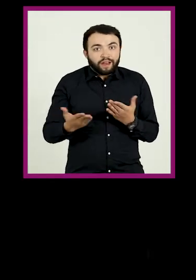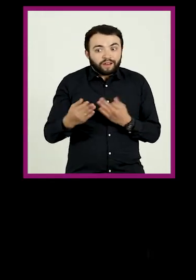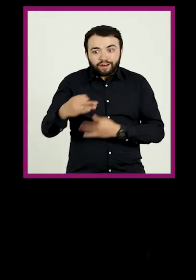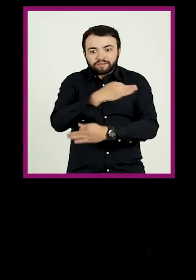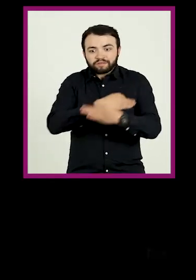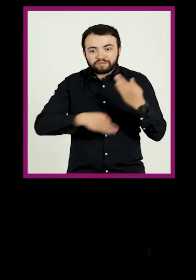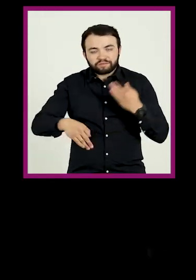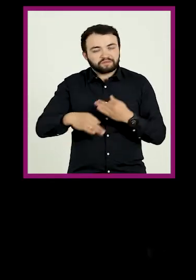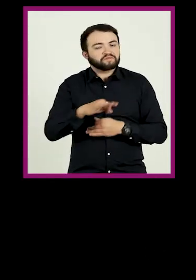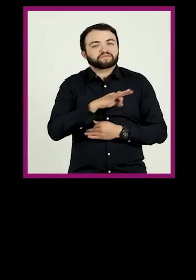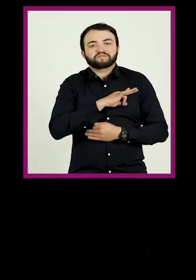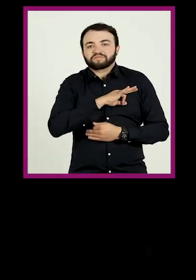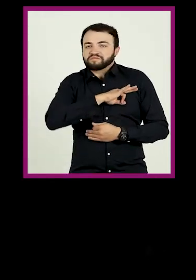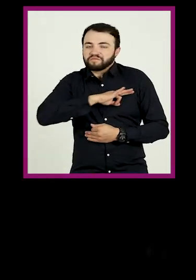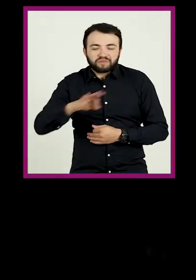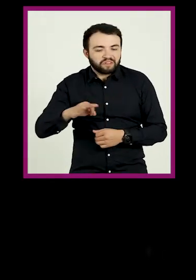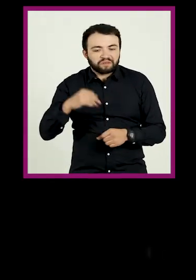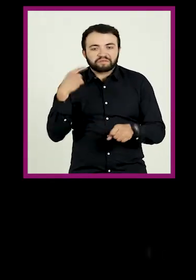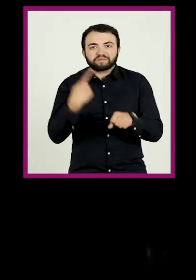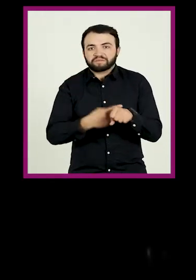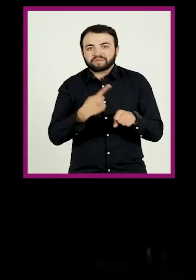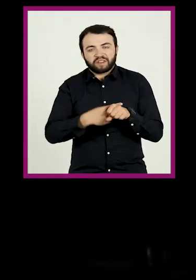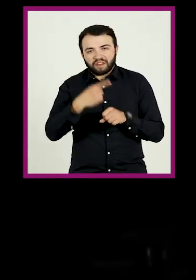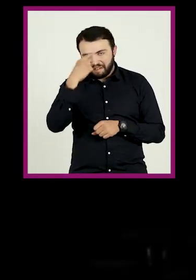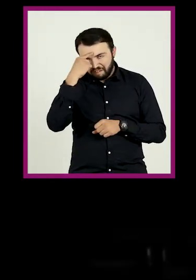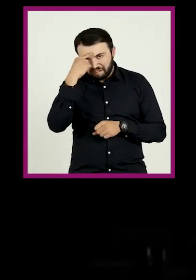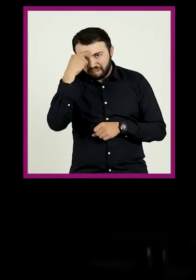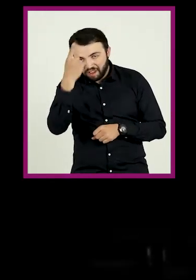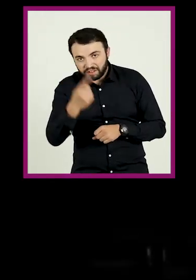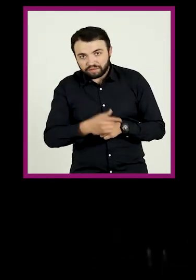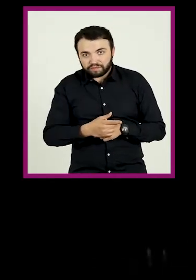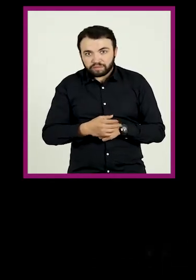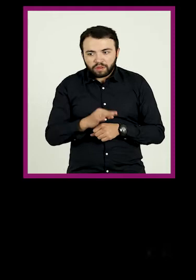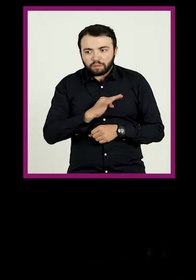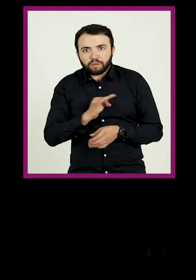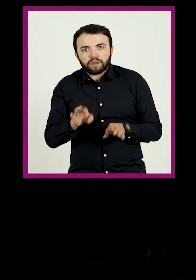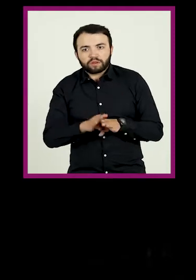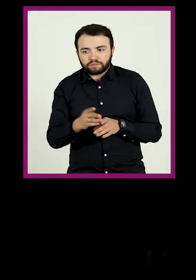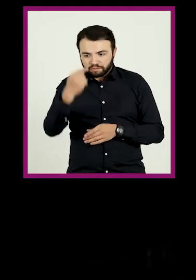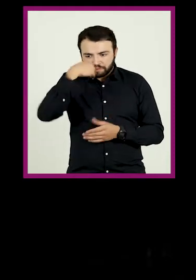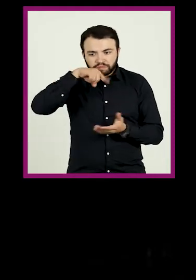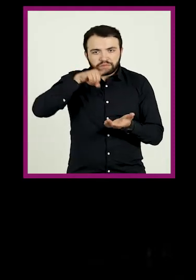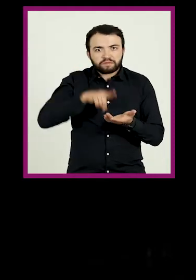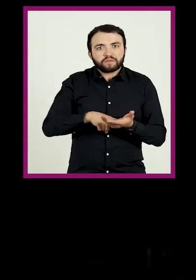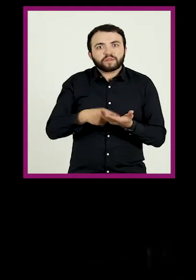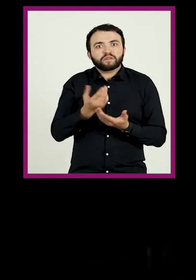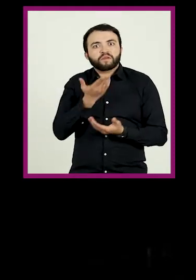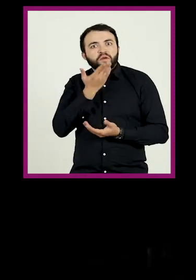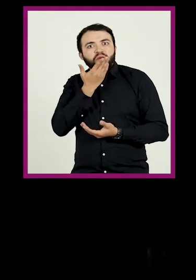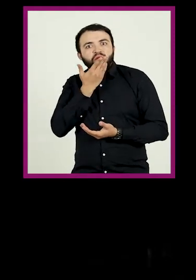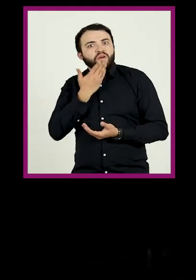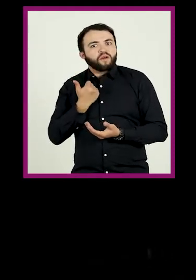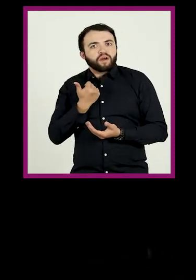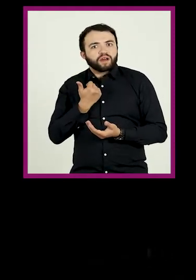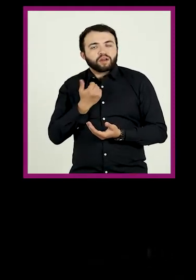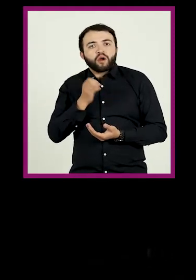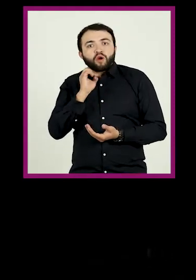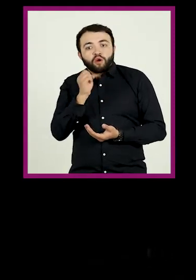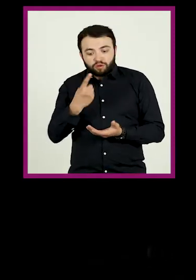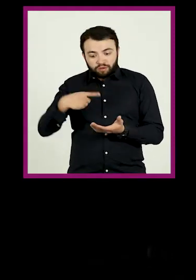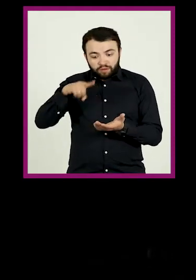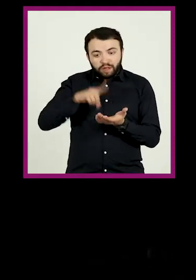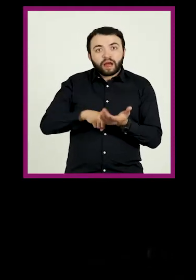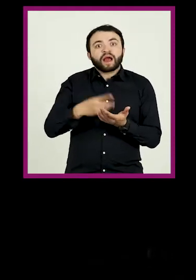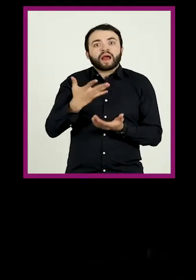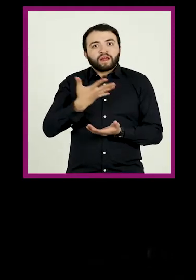altamente expuestos a enfermarnos con un virus que puede no dar síntomas leves a graves, temporales